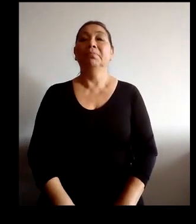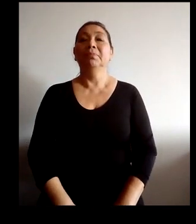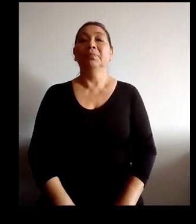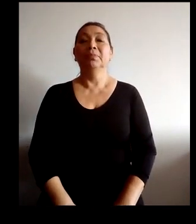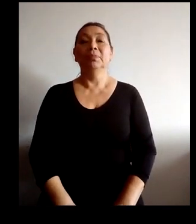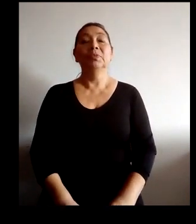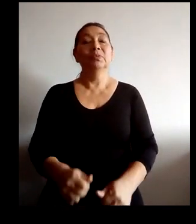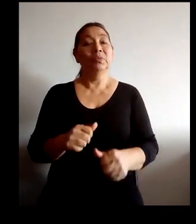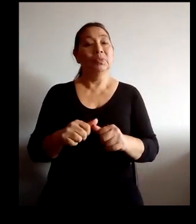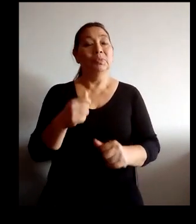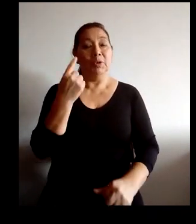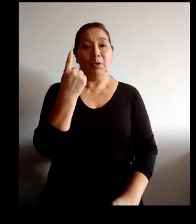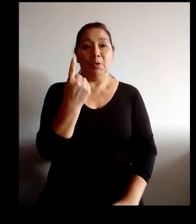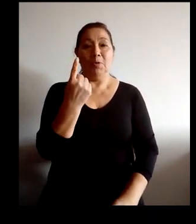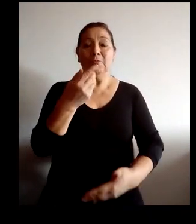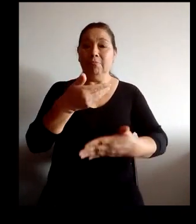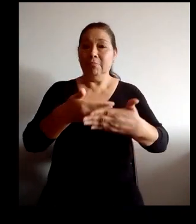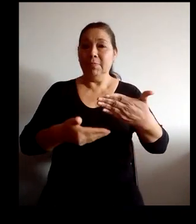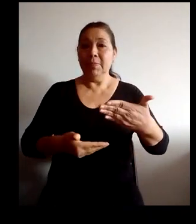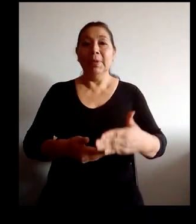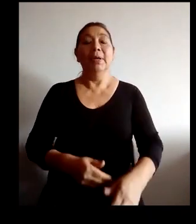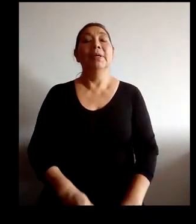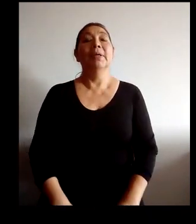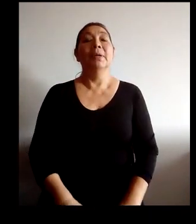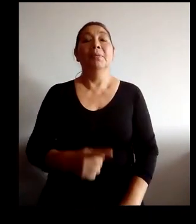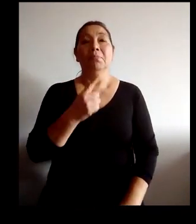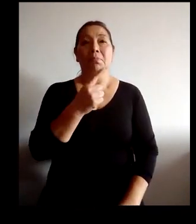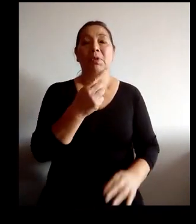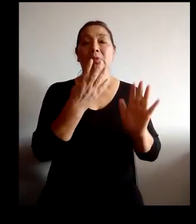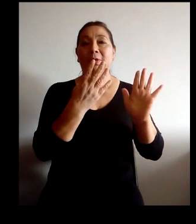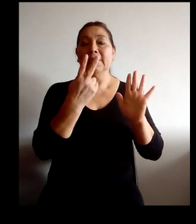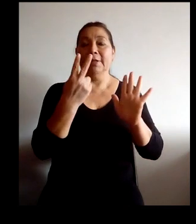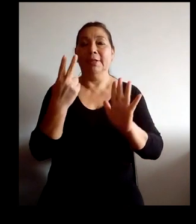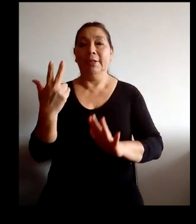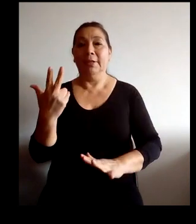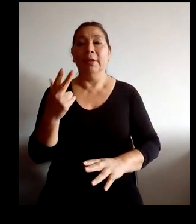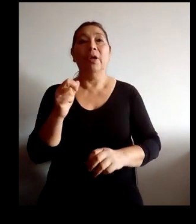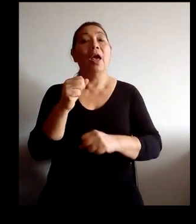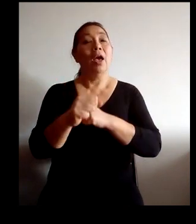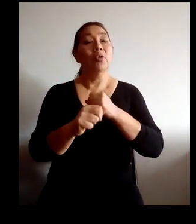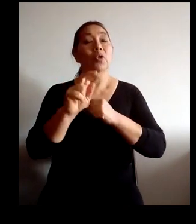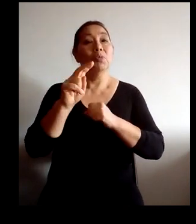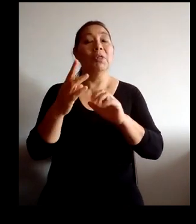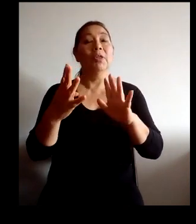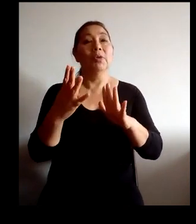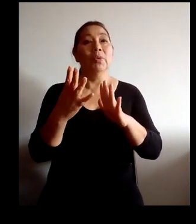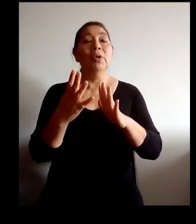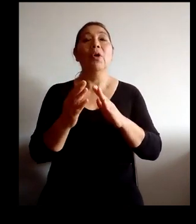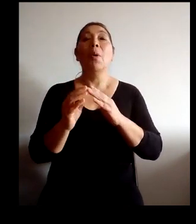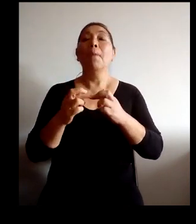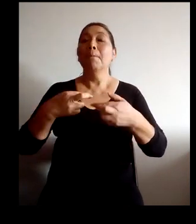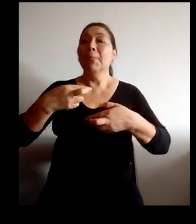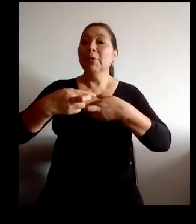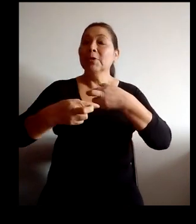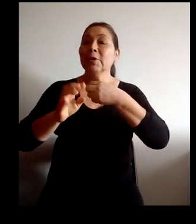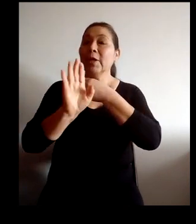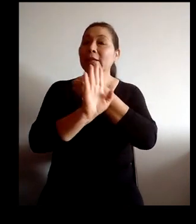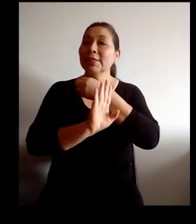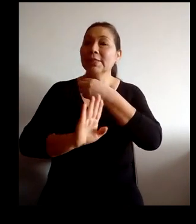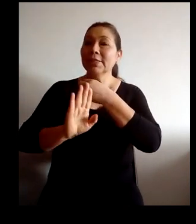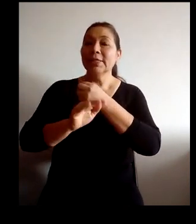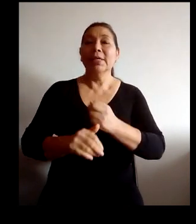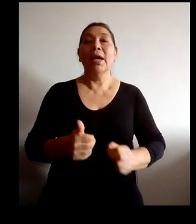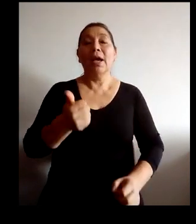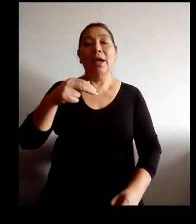1173-2019, proceso de amparo, seguido por pleito Aníbal Contreras Benavente contra la Oficina de Normalización